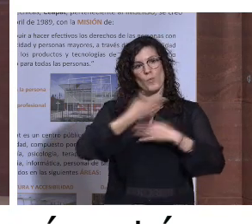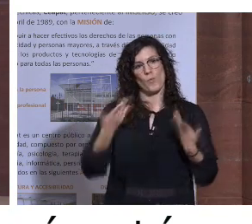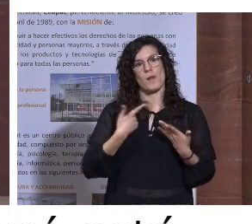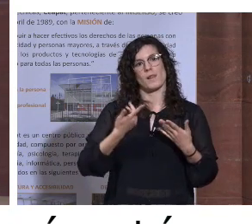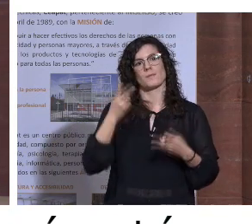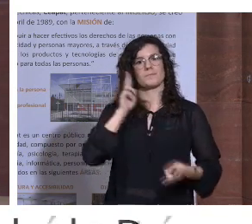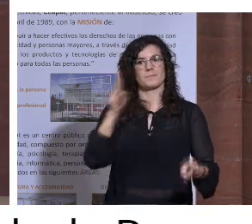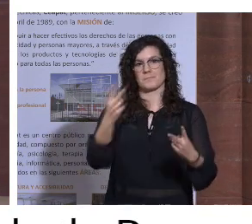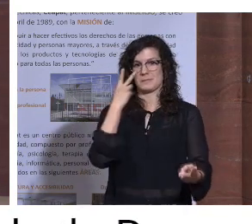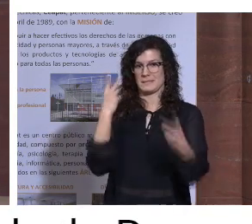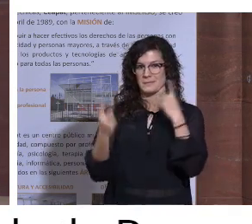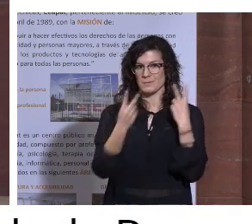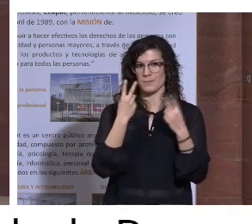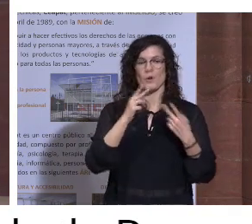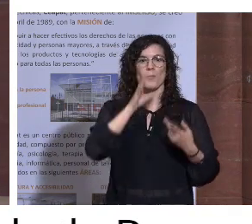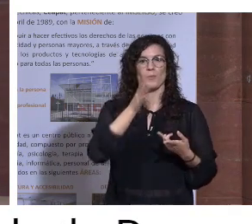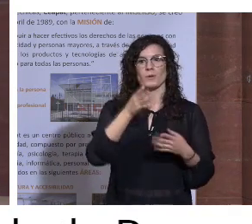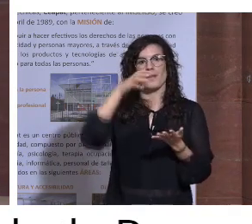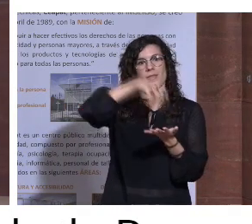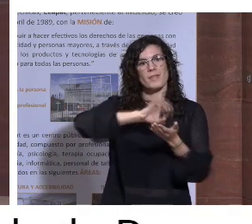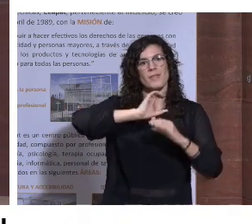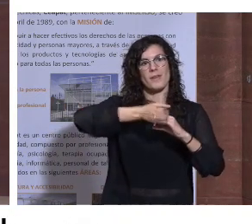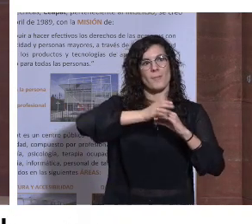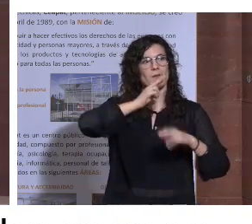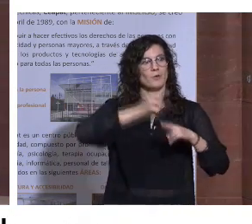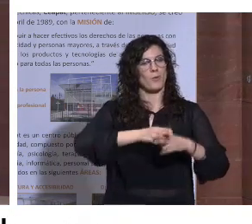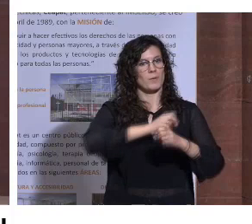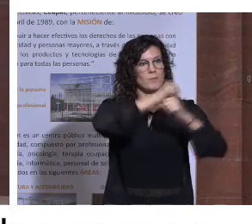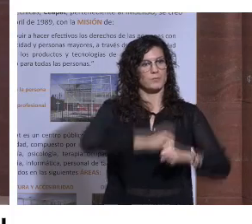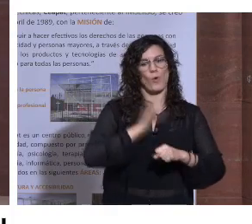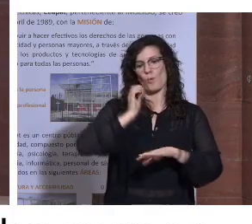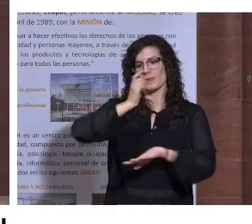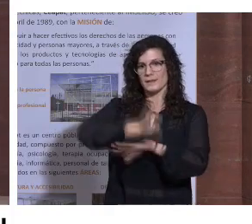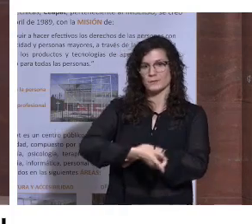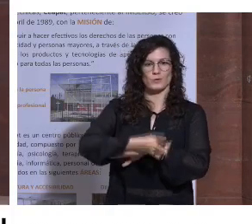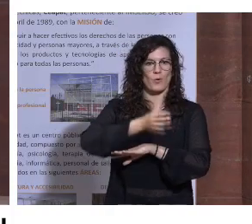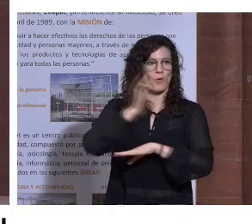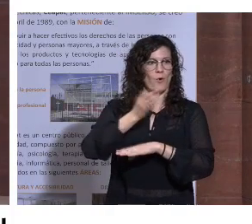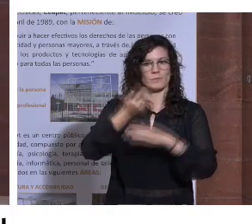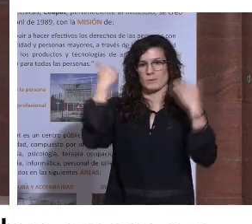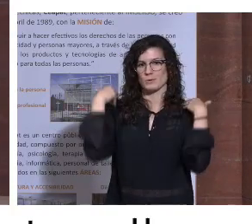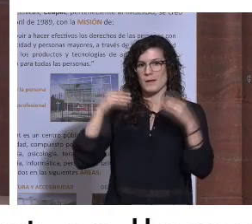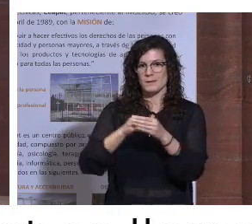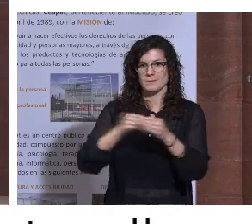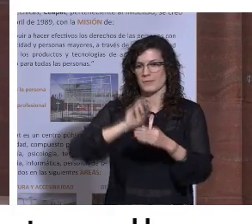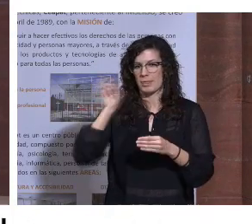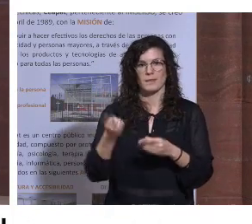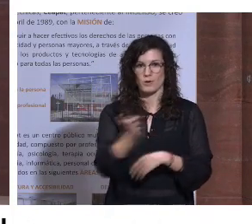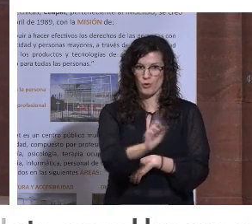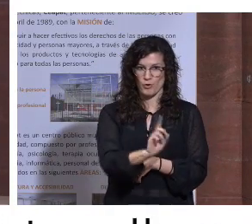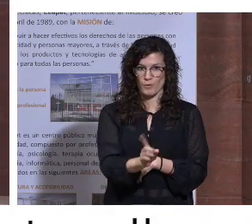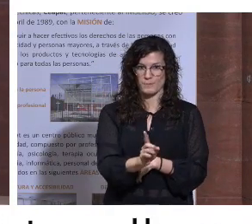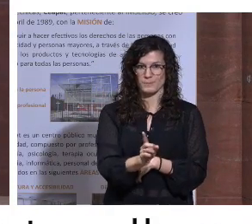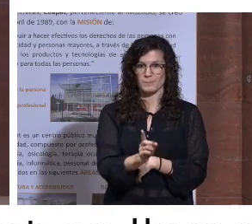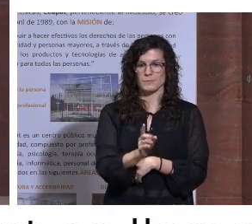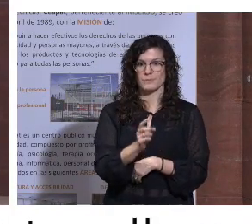no porque el CEAPAD se llame CEAPAD y tenga un director que no sé qué o un responsable del inserso o de no sé quién. Es decir, no, porque